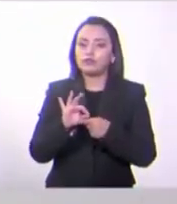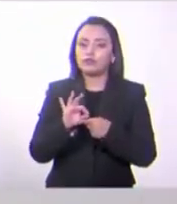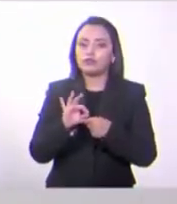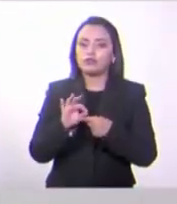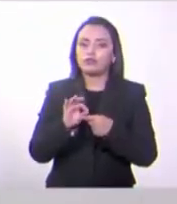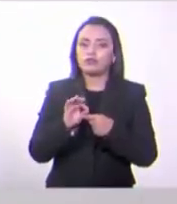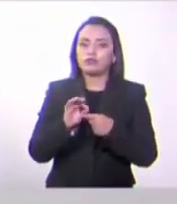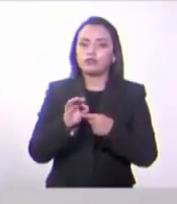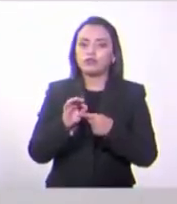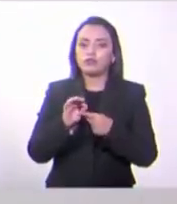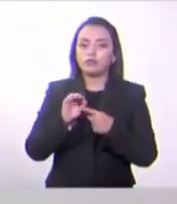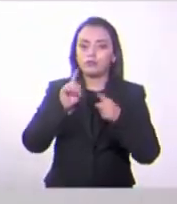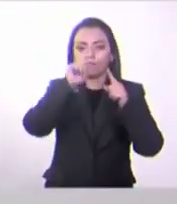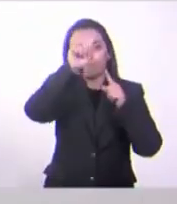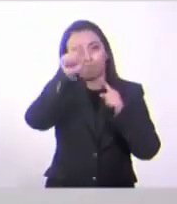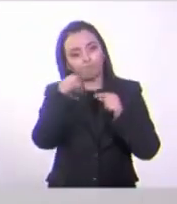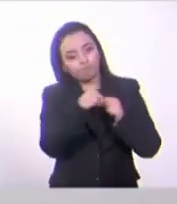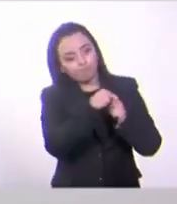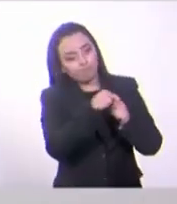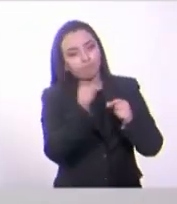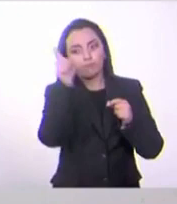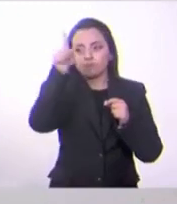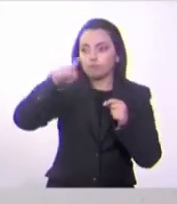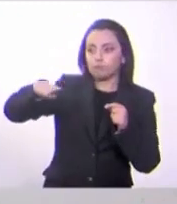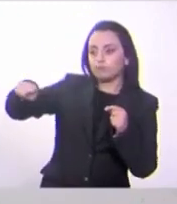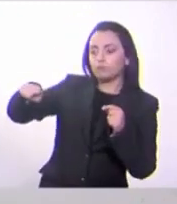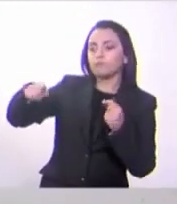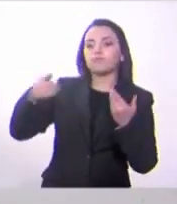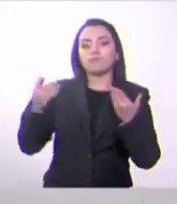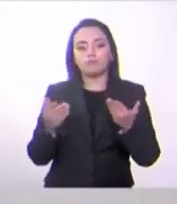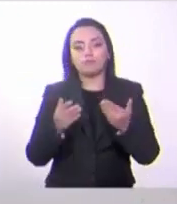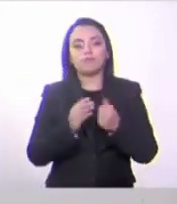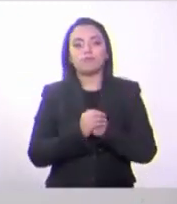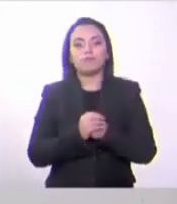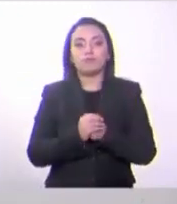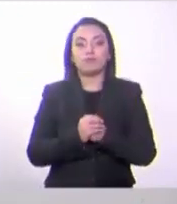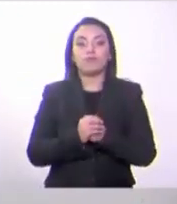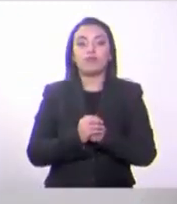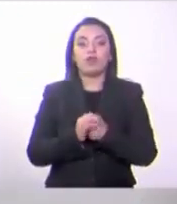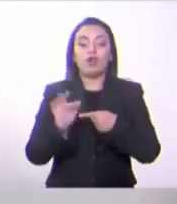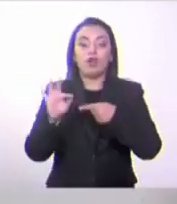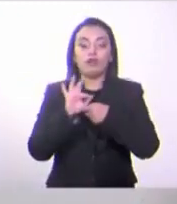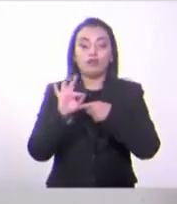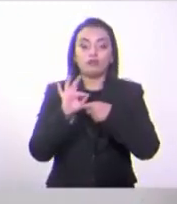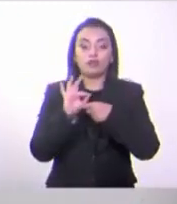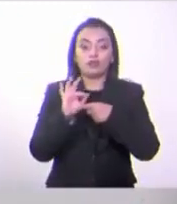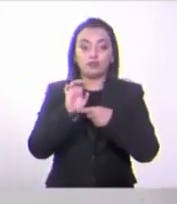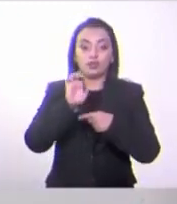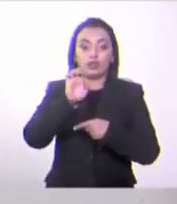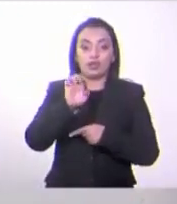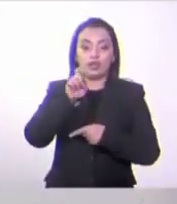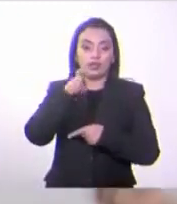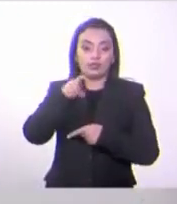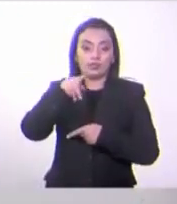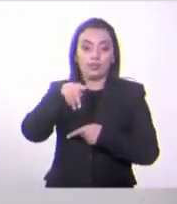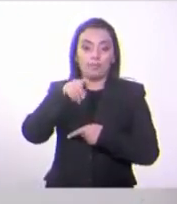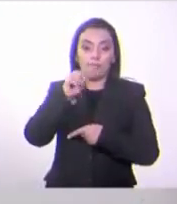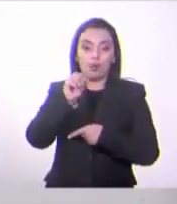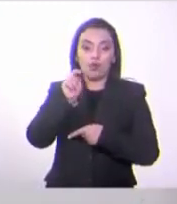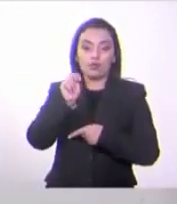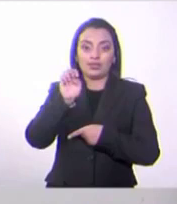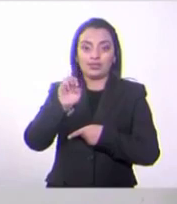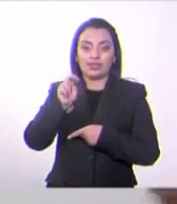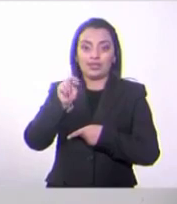sus desplazamientos. Acabamos de pasar por la función exponencial, que la estudiamos este año. Sí, la semana pasada,